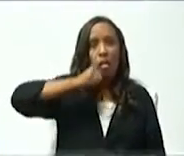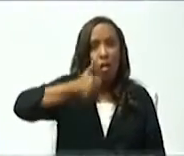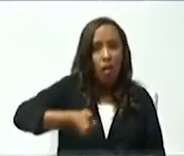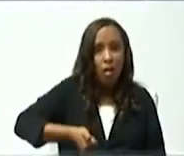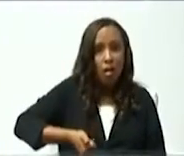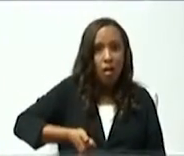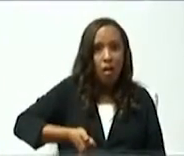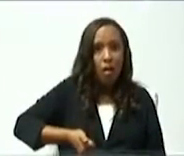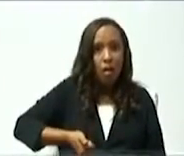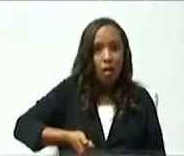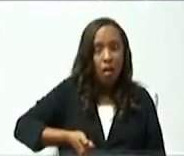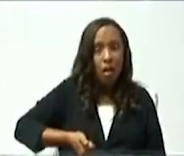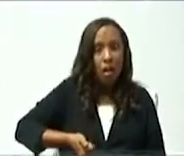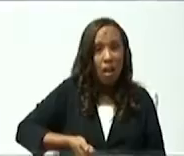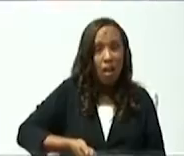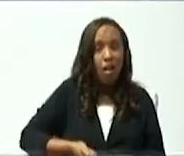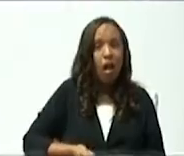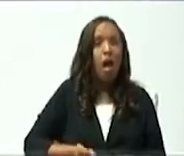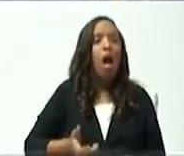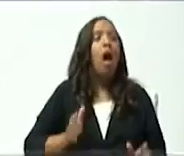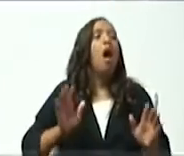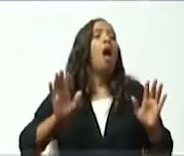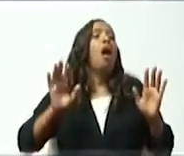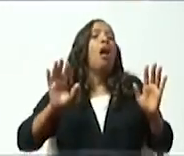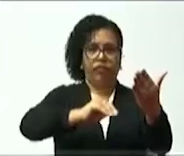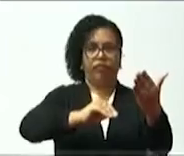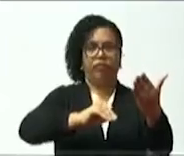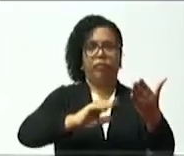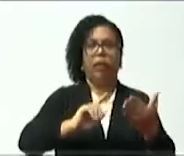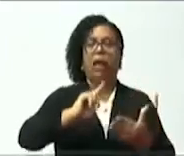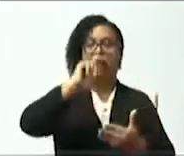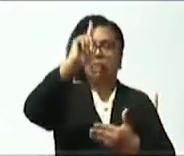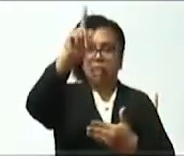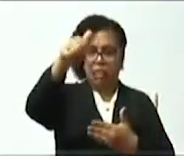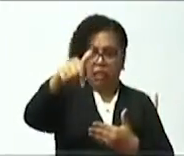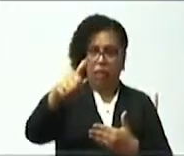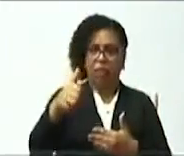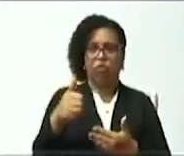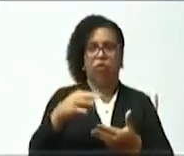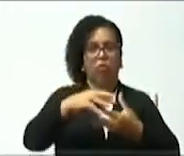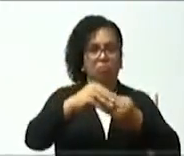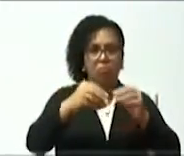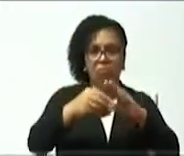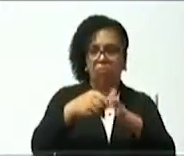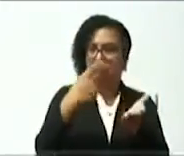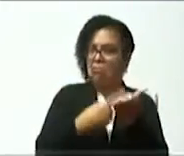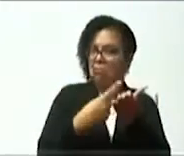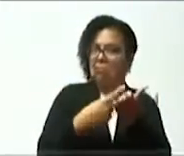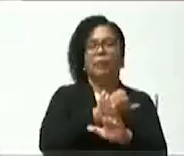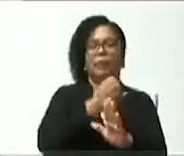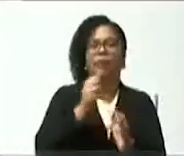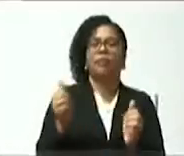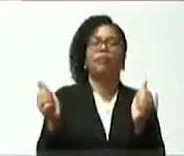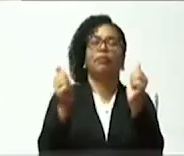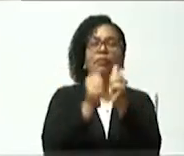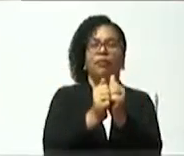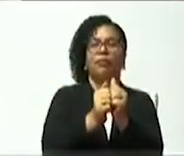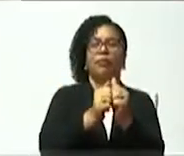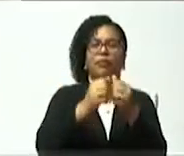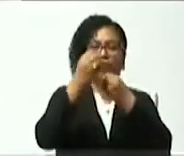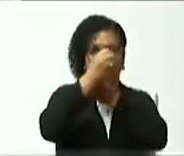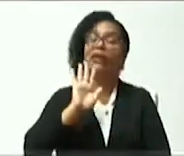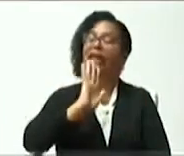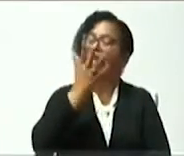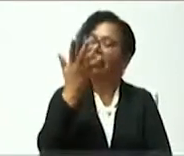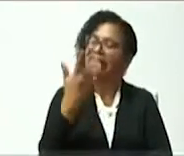debates el préstamo fue aprobado con 89 votos a favor 40 en contra y 18 diputados que se